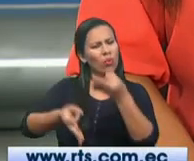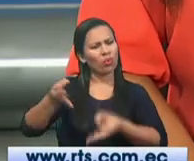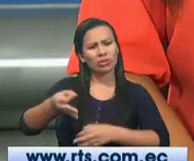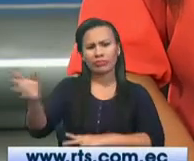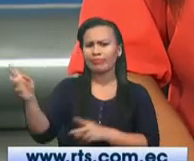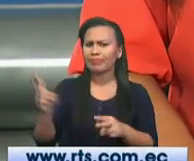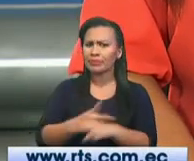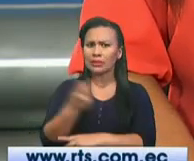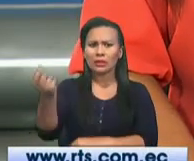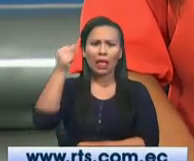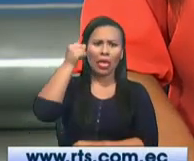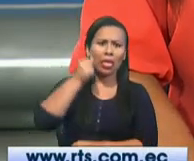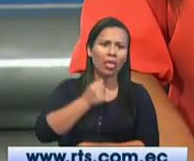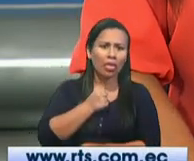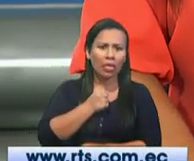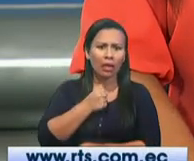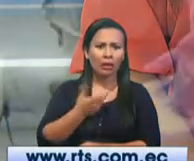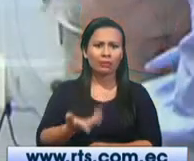terrible agresión.